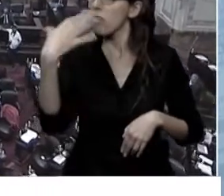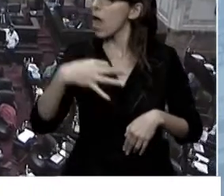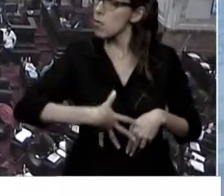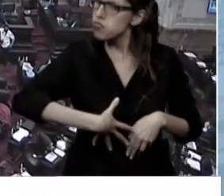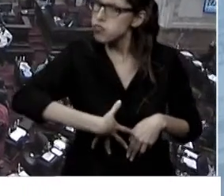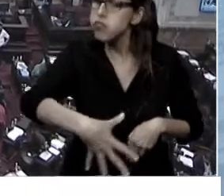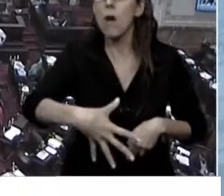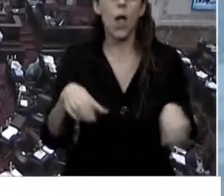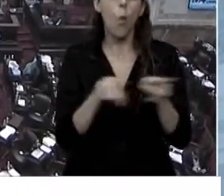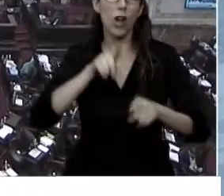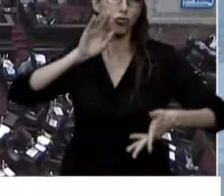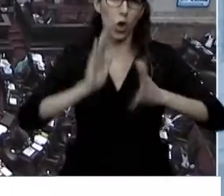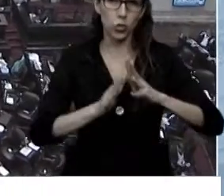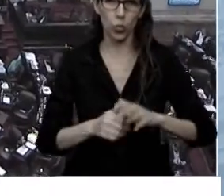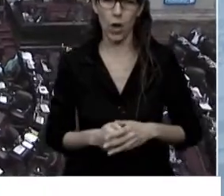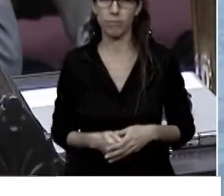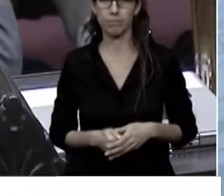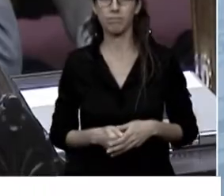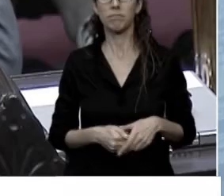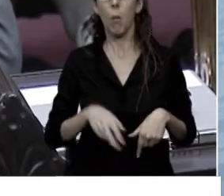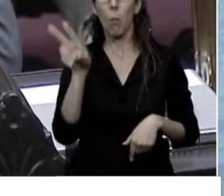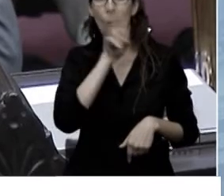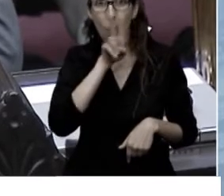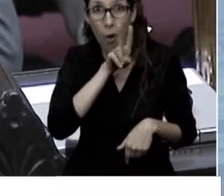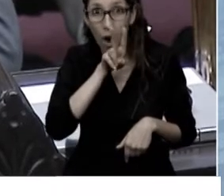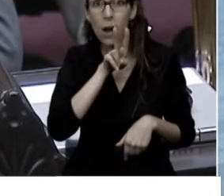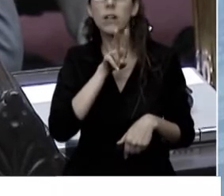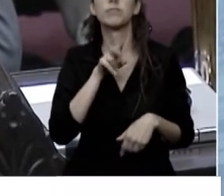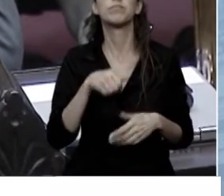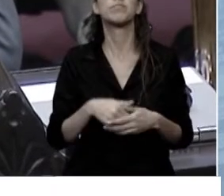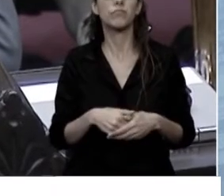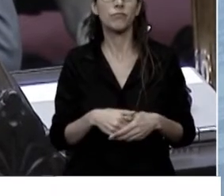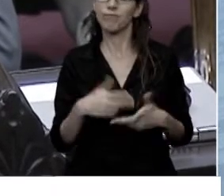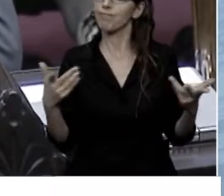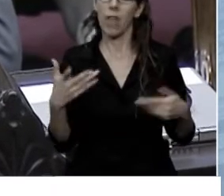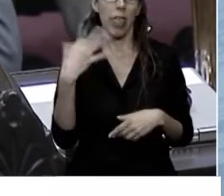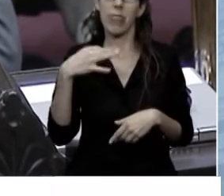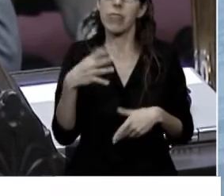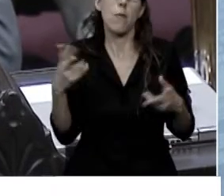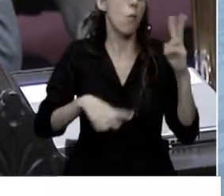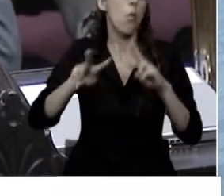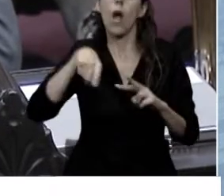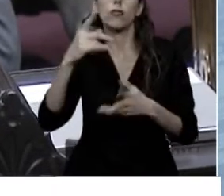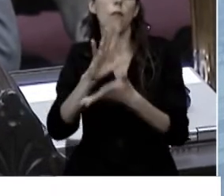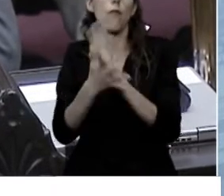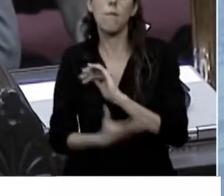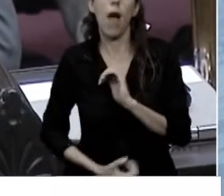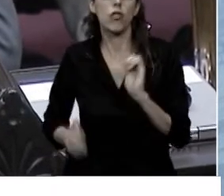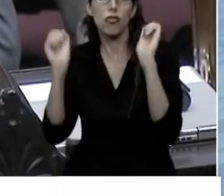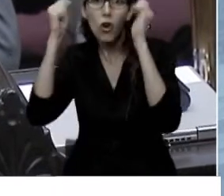una tortura. Obligar a una mujer a tener que hacerse un aborto en la clandestinidad es